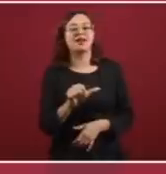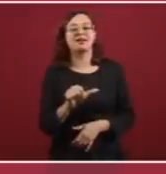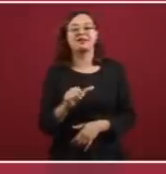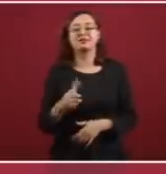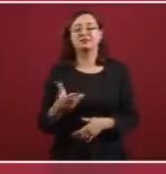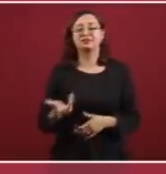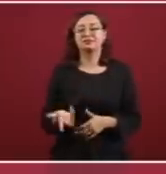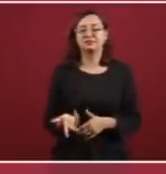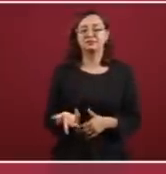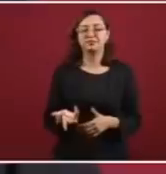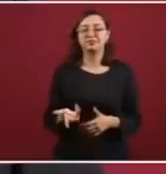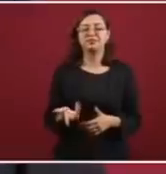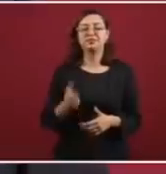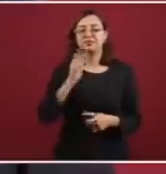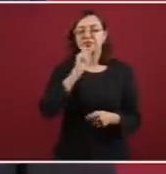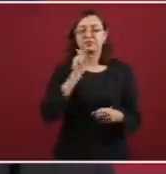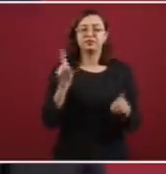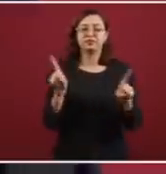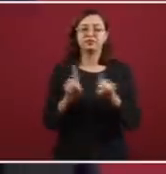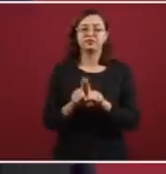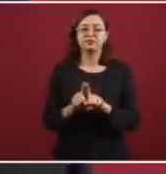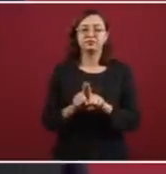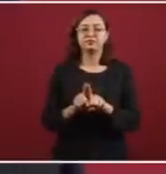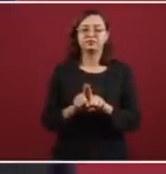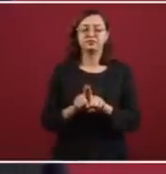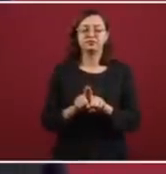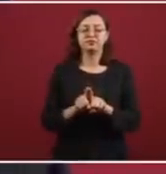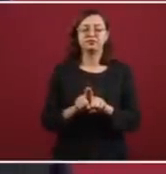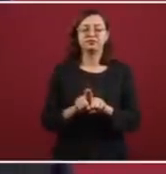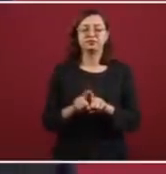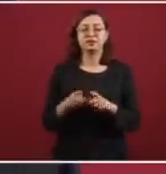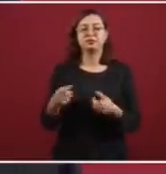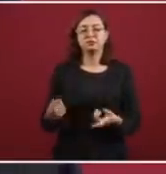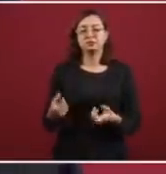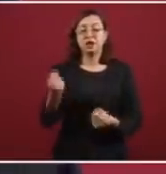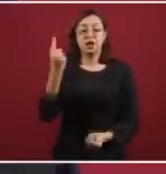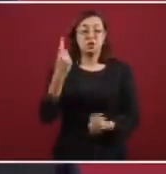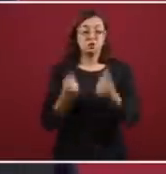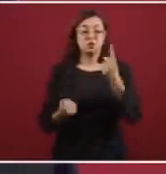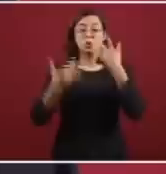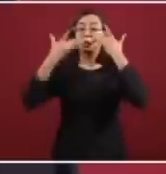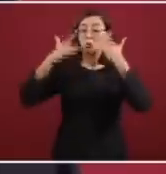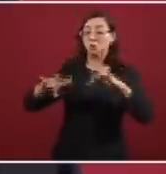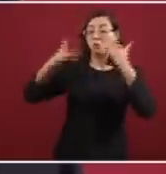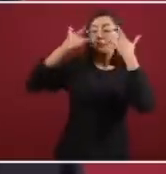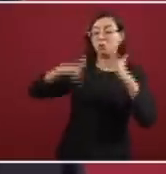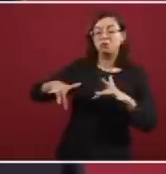Se redujo también la deserción.